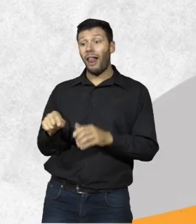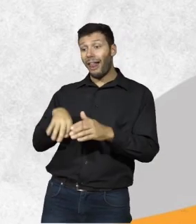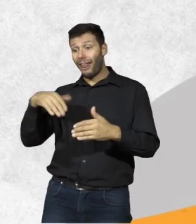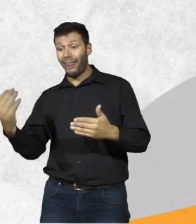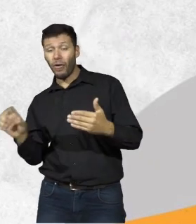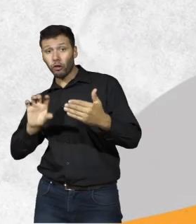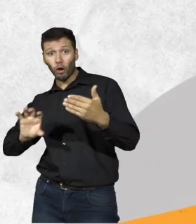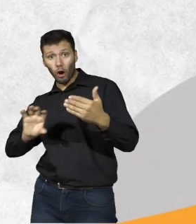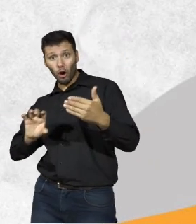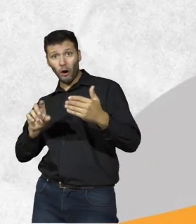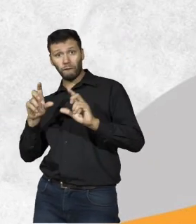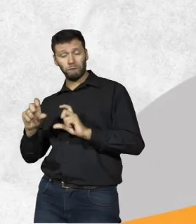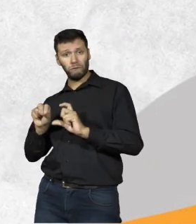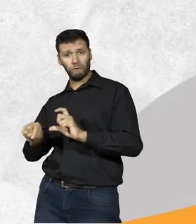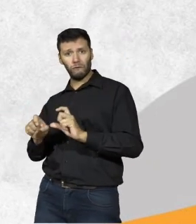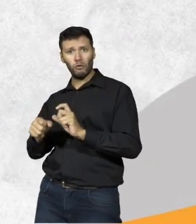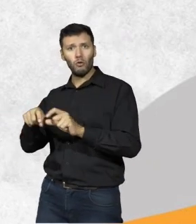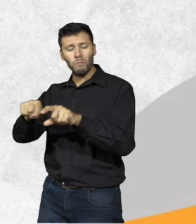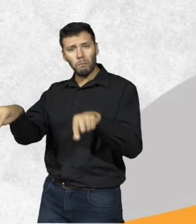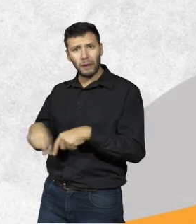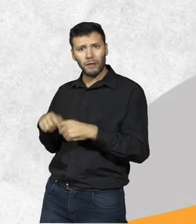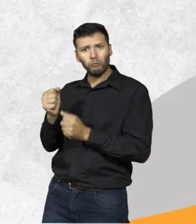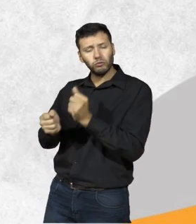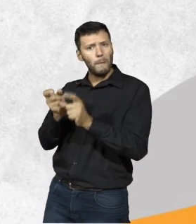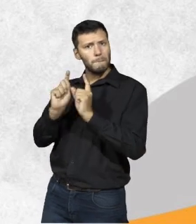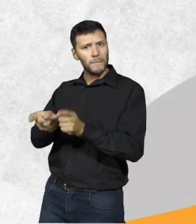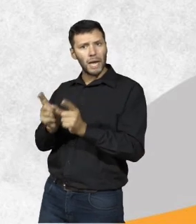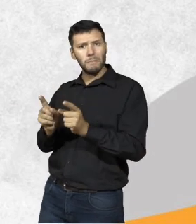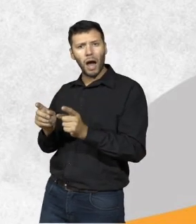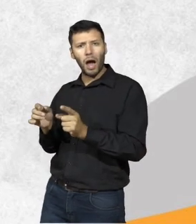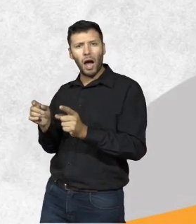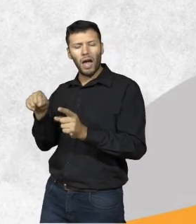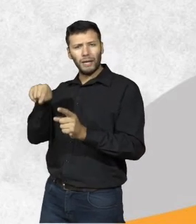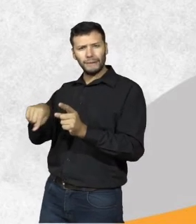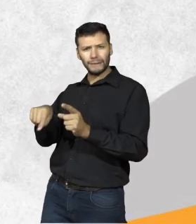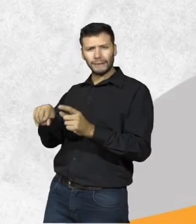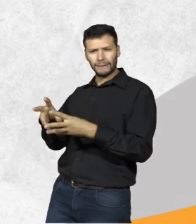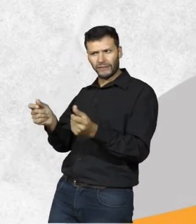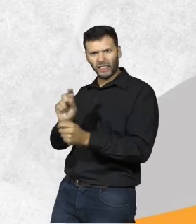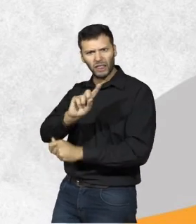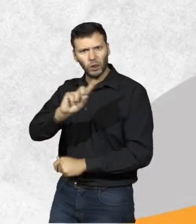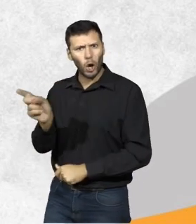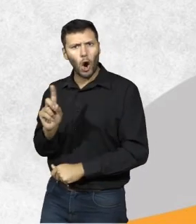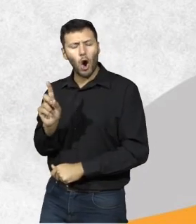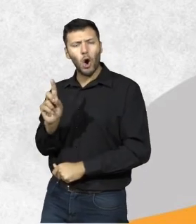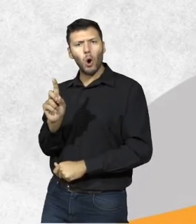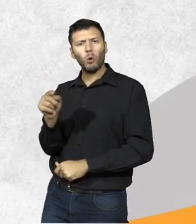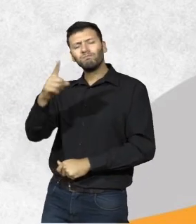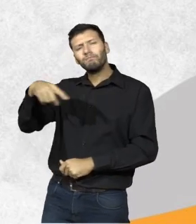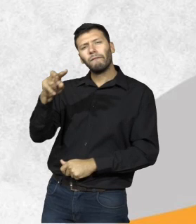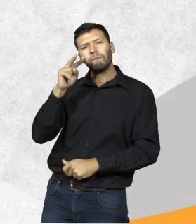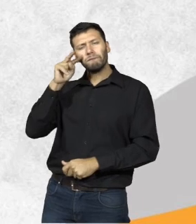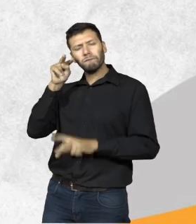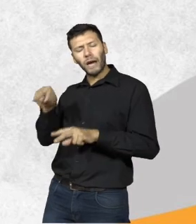esas mismas funciones. En el yacimiento La Ventana, acá todavía no estaba terminada, donde pueden ver que, bueno,